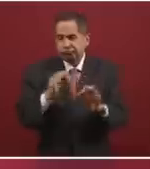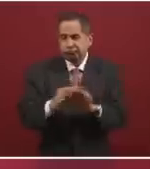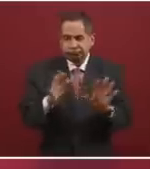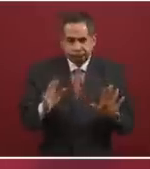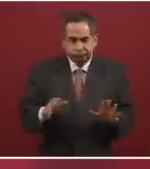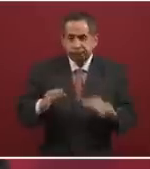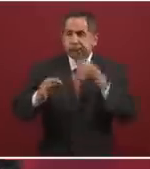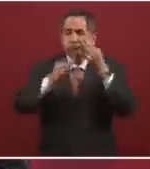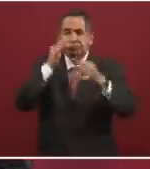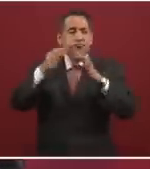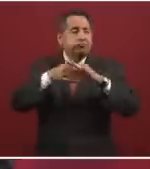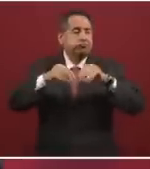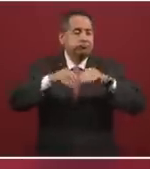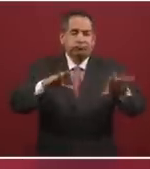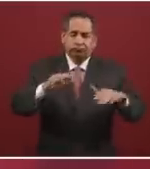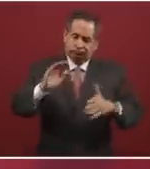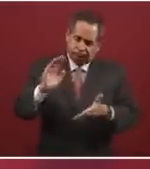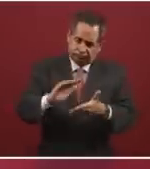medios